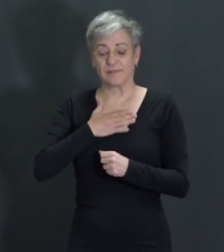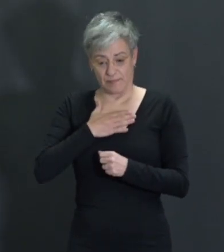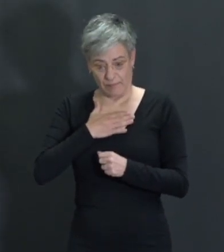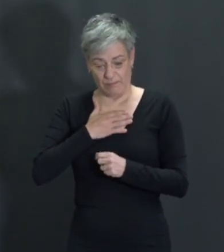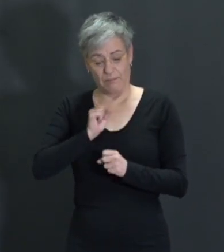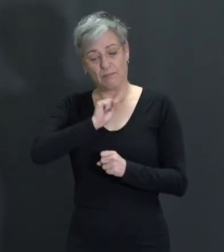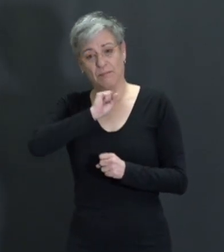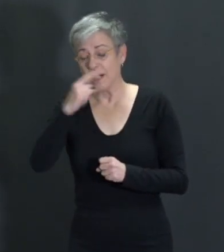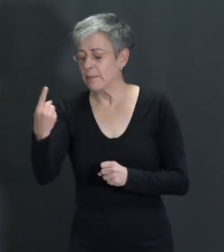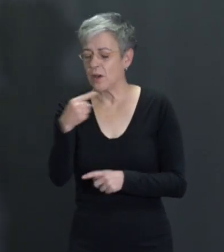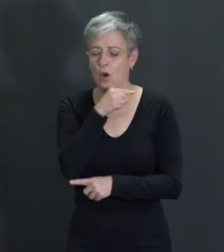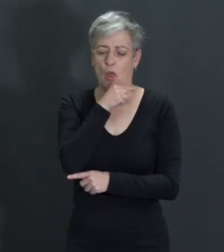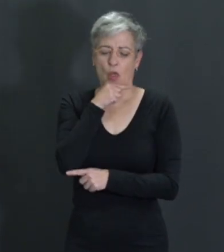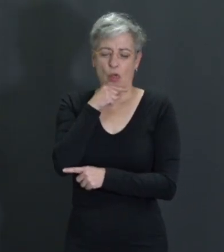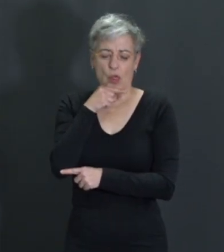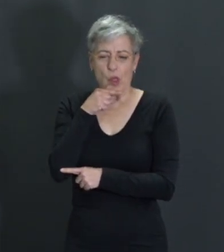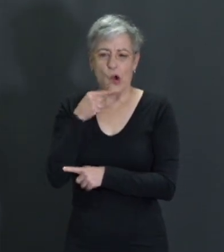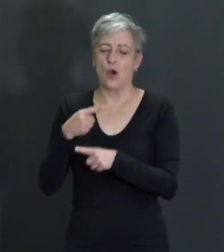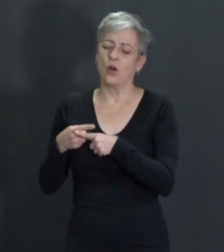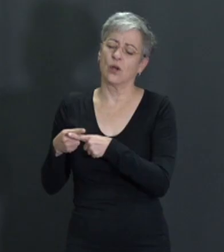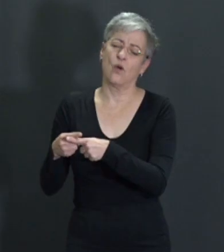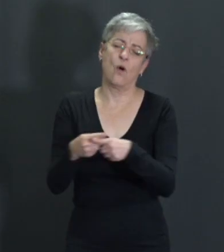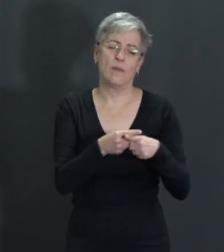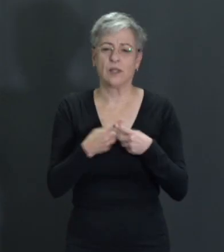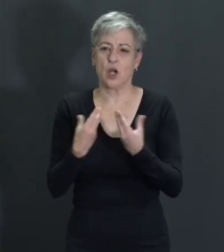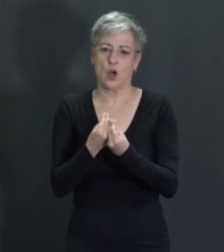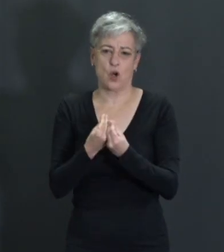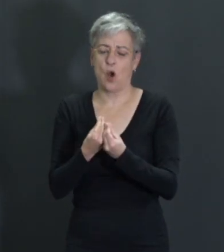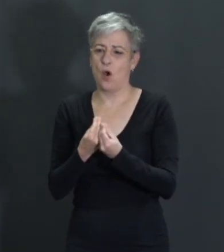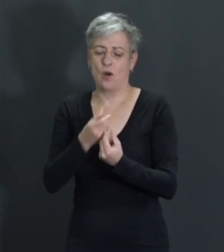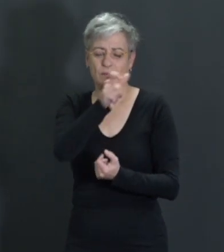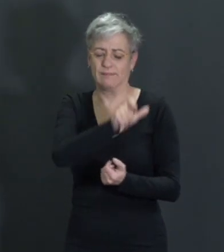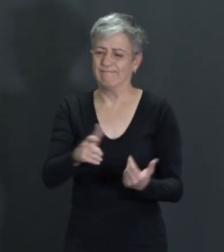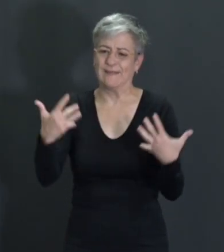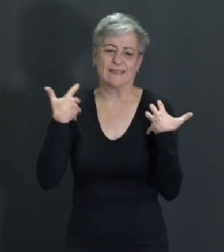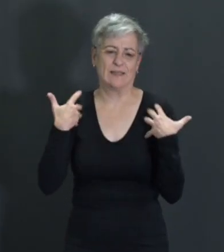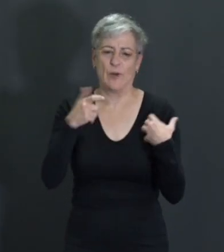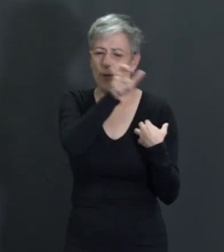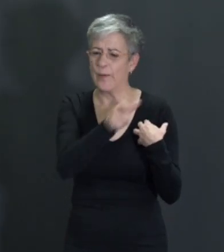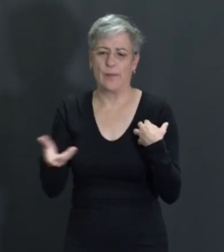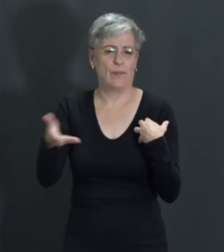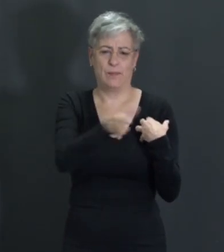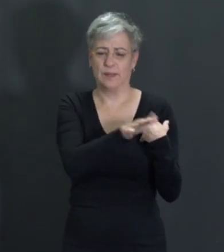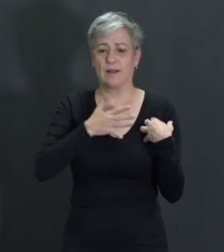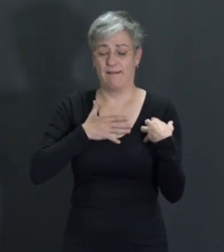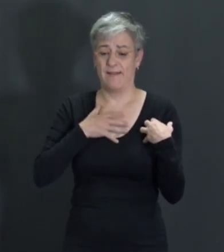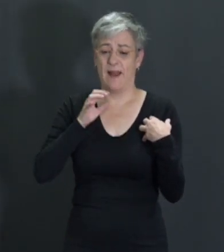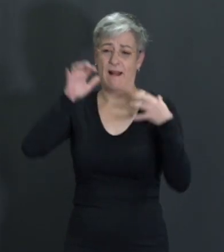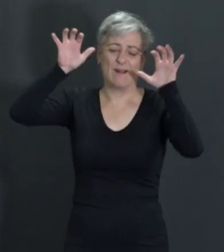dolor compartido con las víctimas de esta gana. Lo decía la directora del Inserso.